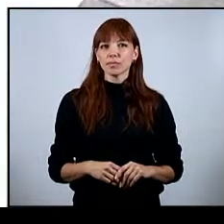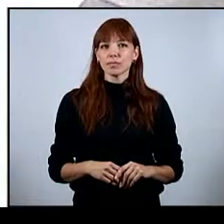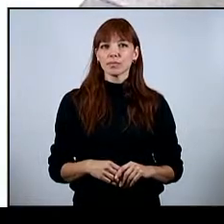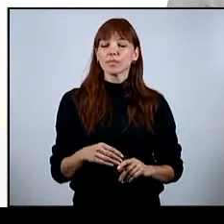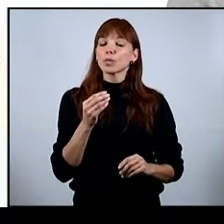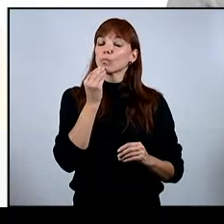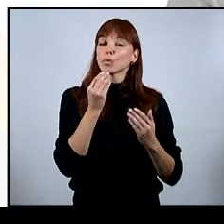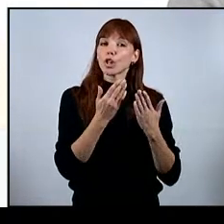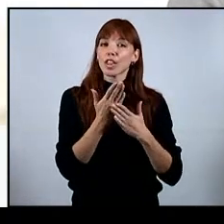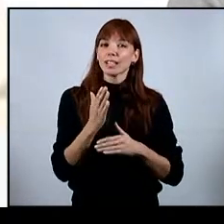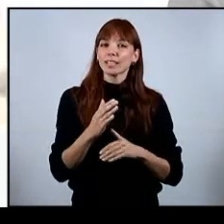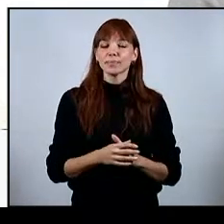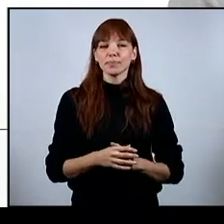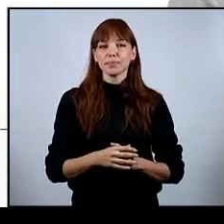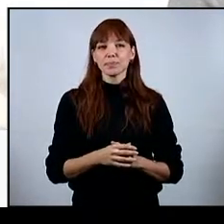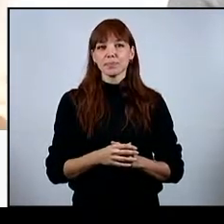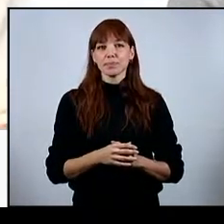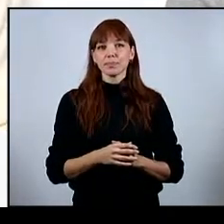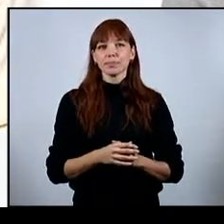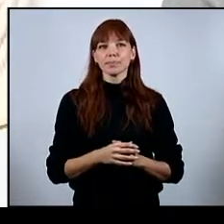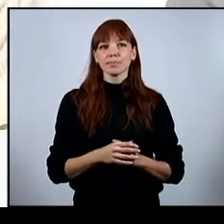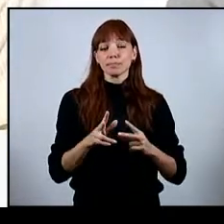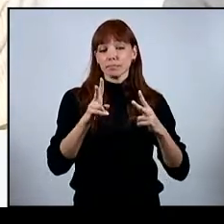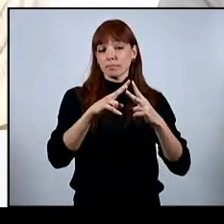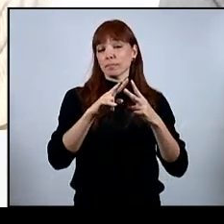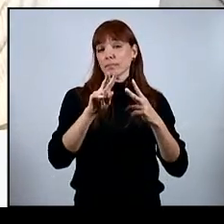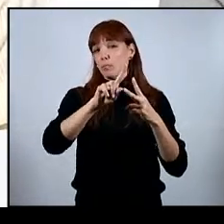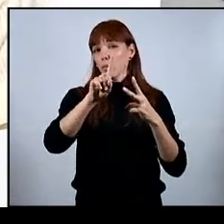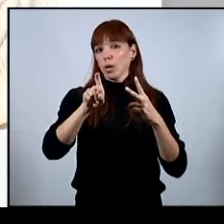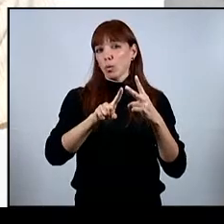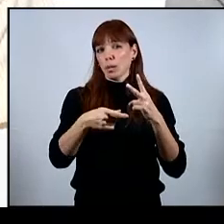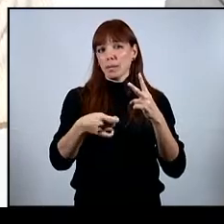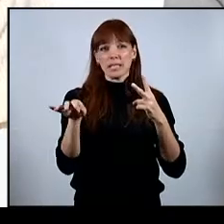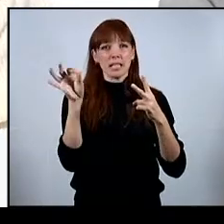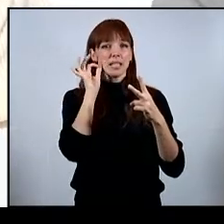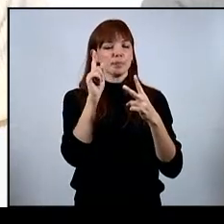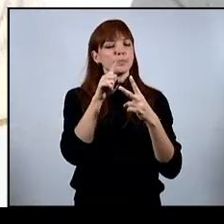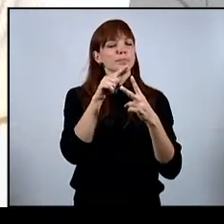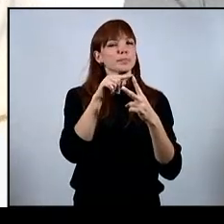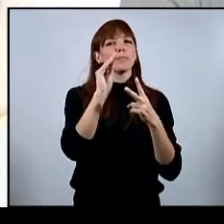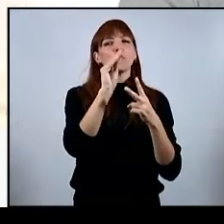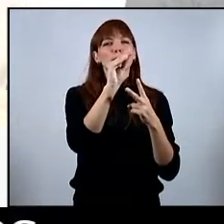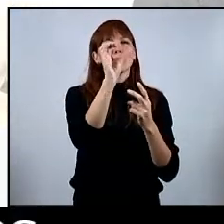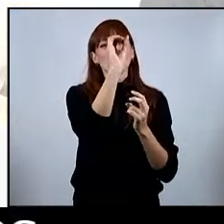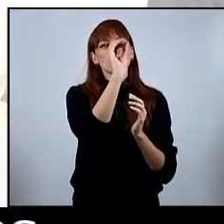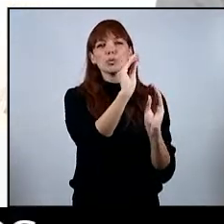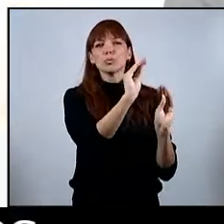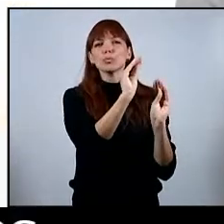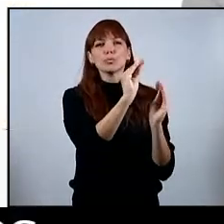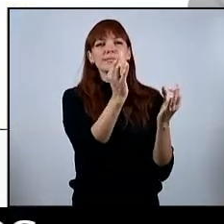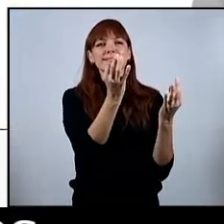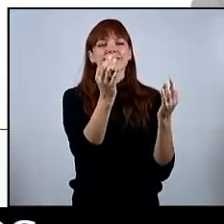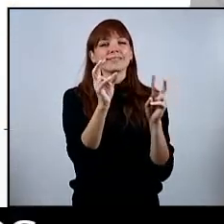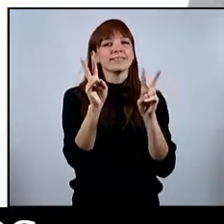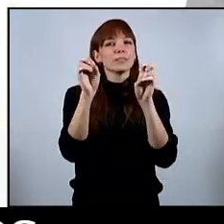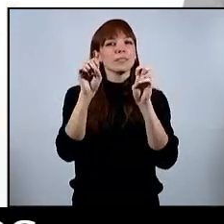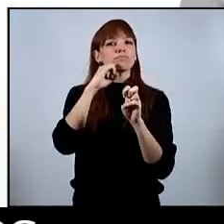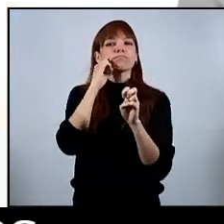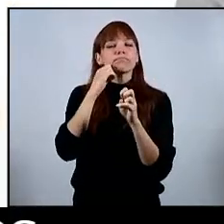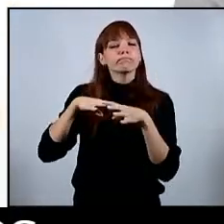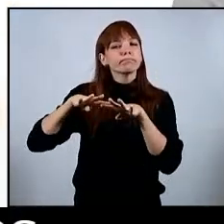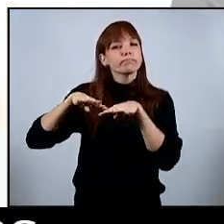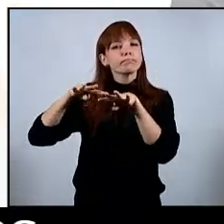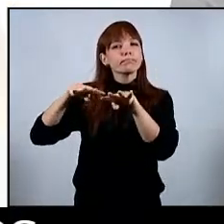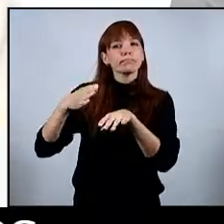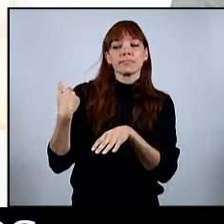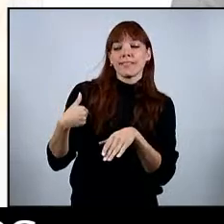Buenos días. Sí, ahora. Quiero hacerle dos preguntas, Presidenta. Por un lado, primero, ¿qué opina de las manifestaciones y concentraciones que anoche